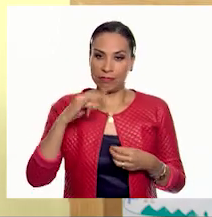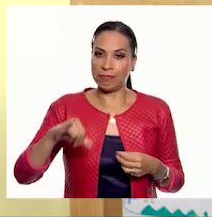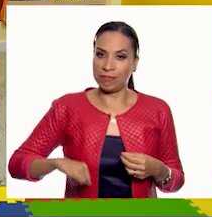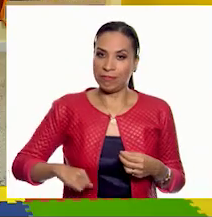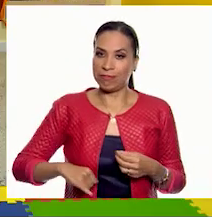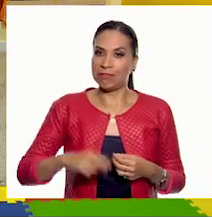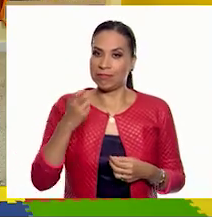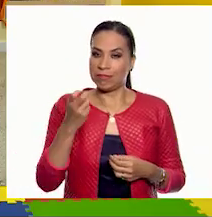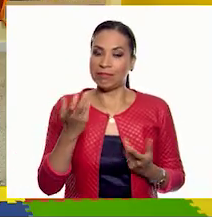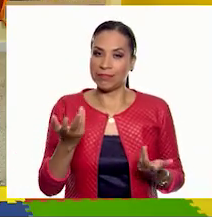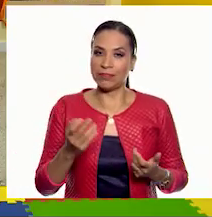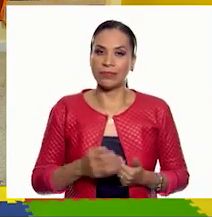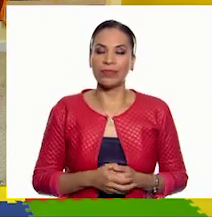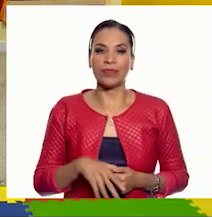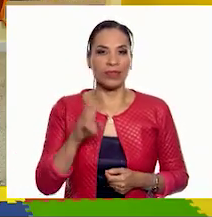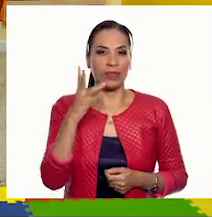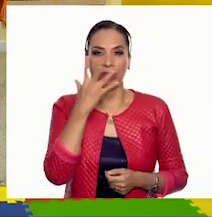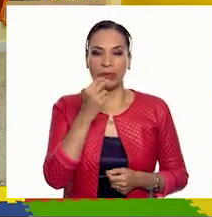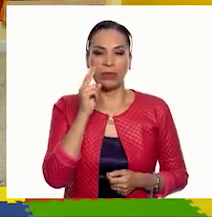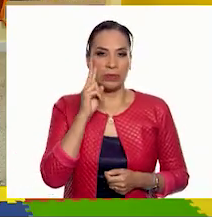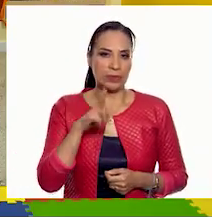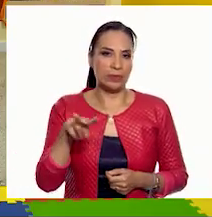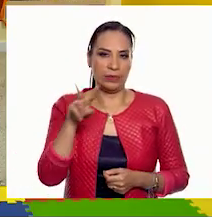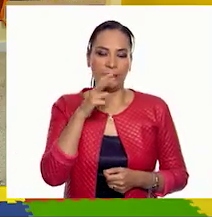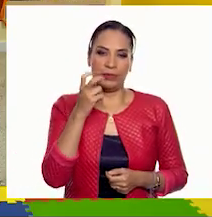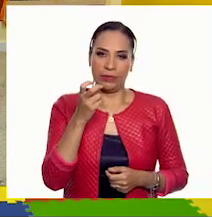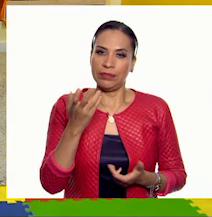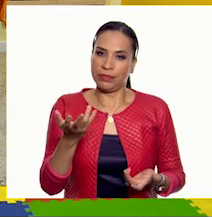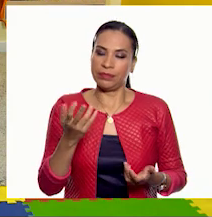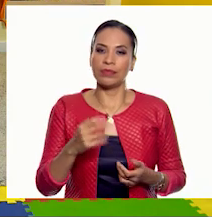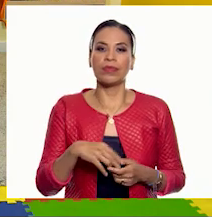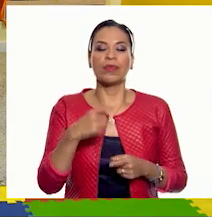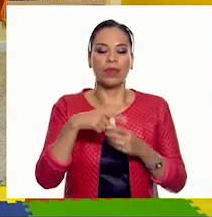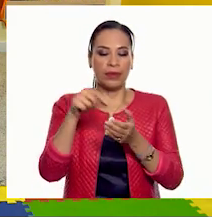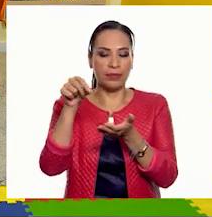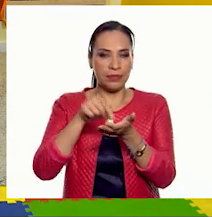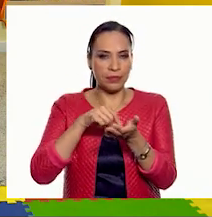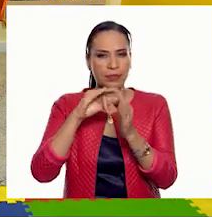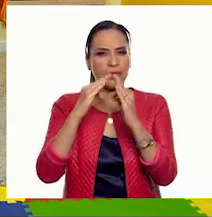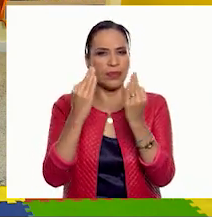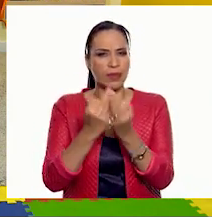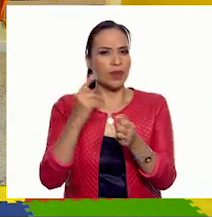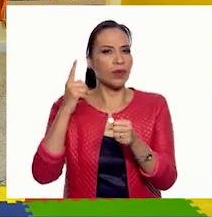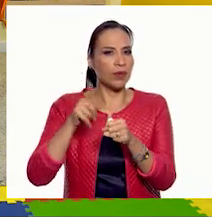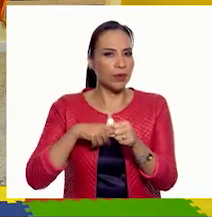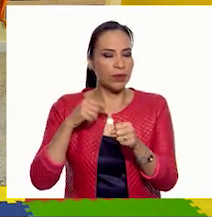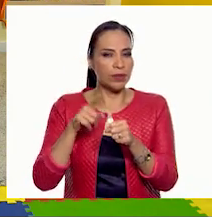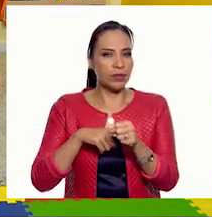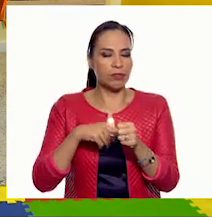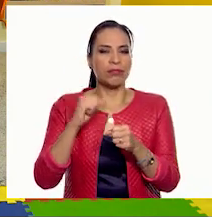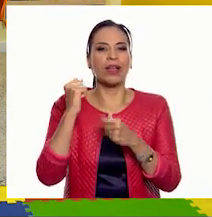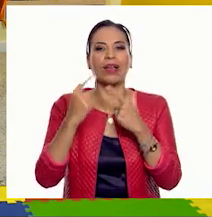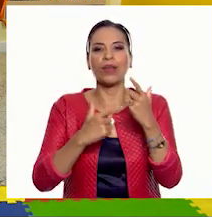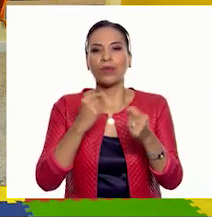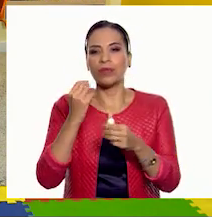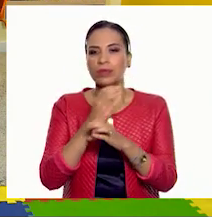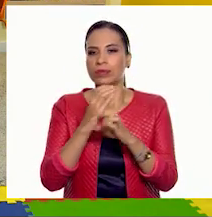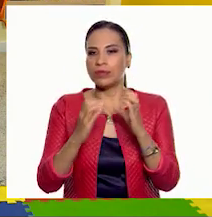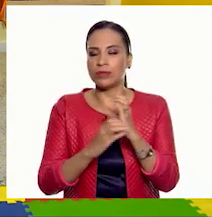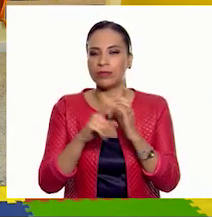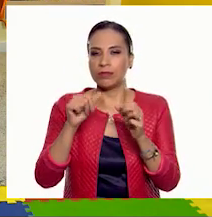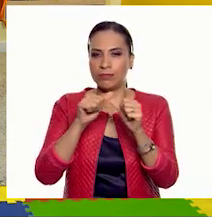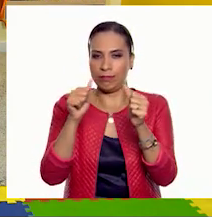interesante! ¡Qué excelente observación, Adriana! Las líneas, formas y colores son algunos de los